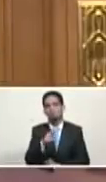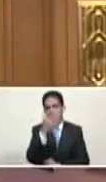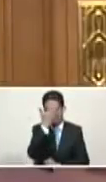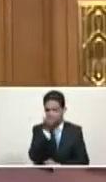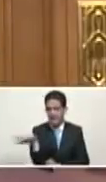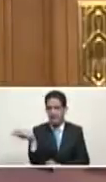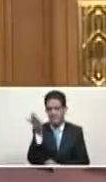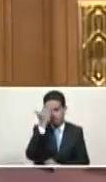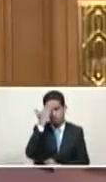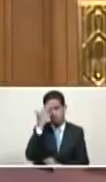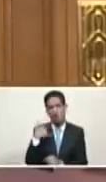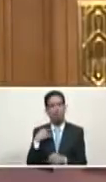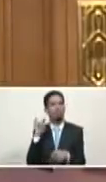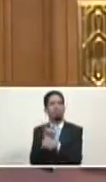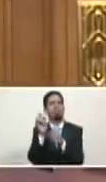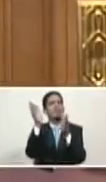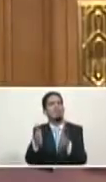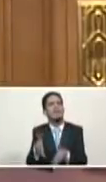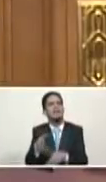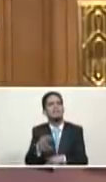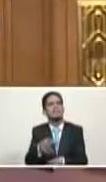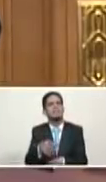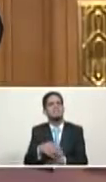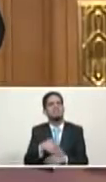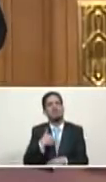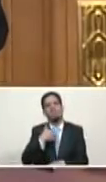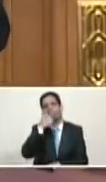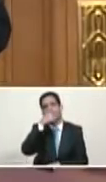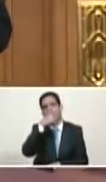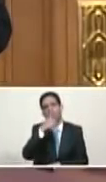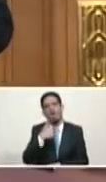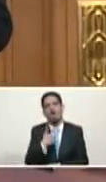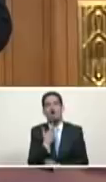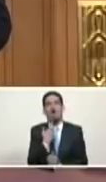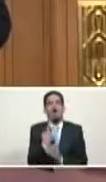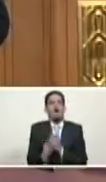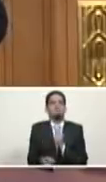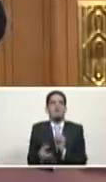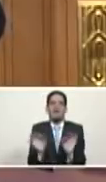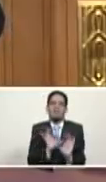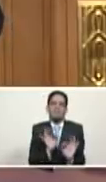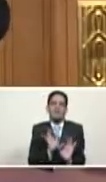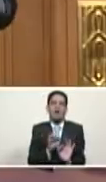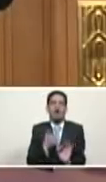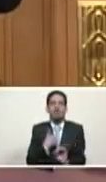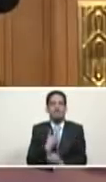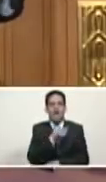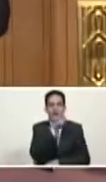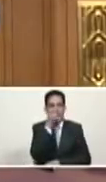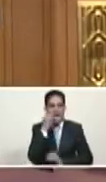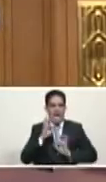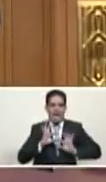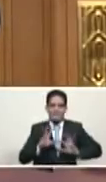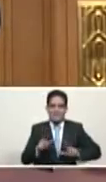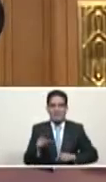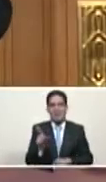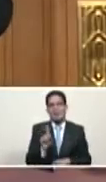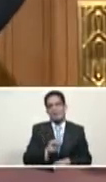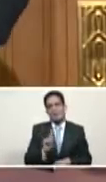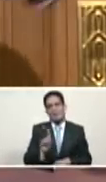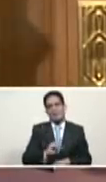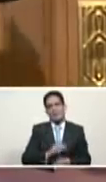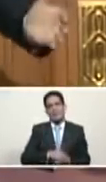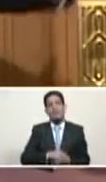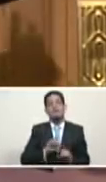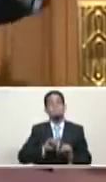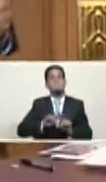No soy un traidor, ni un pelele, no soy un cobarde, ni un capitalista, ni un neoliberal, no lo soy. Pero